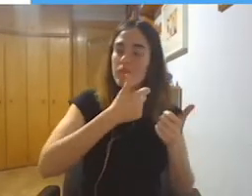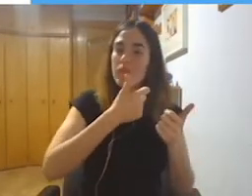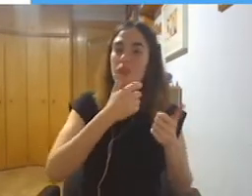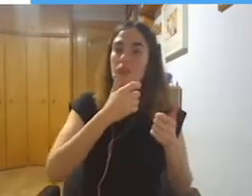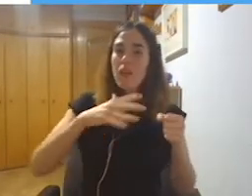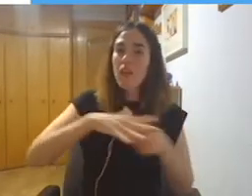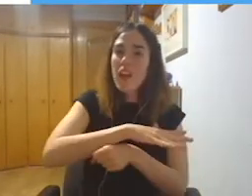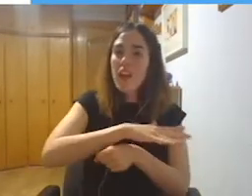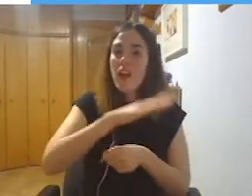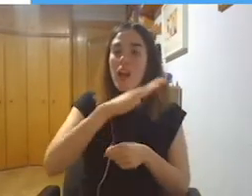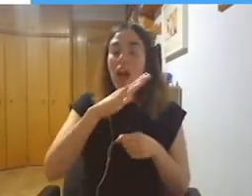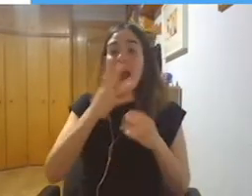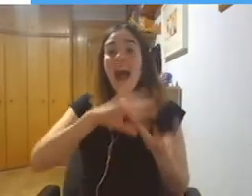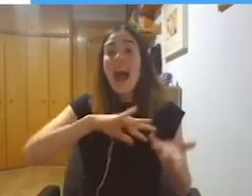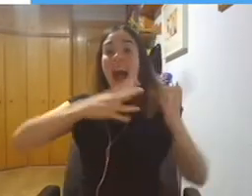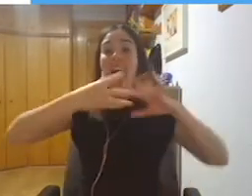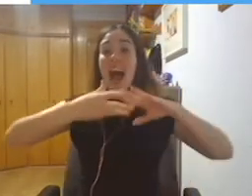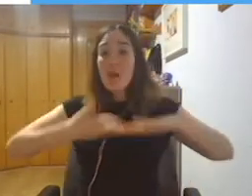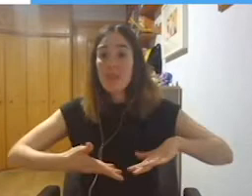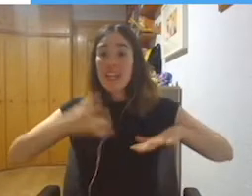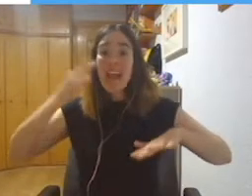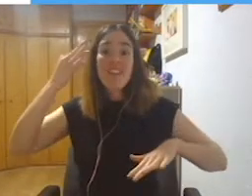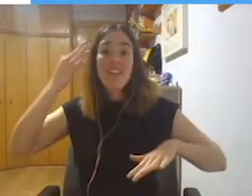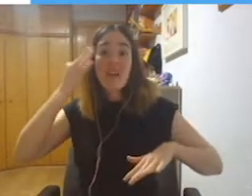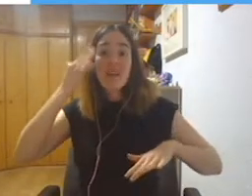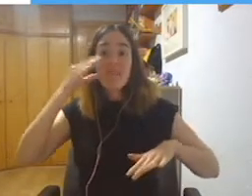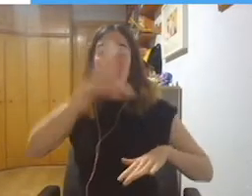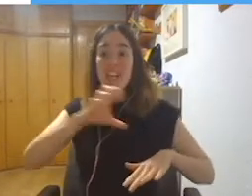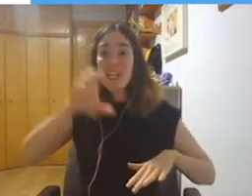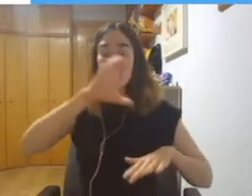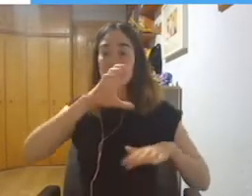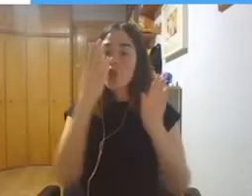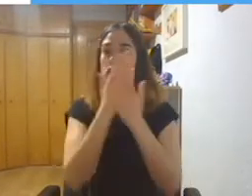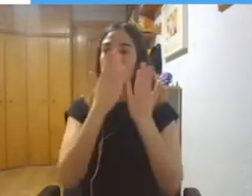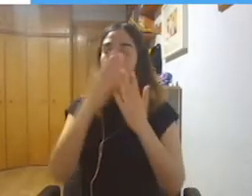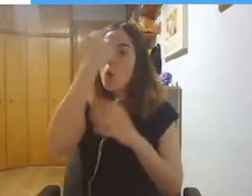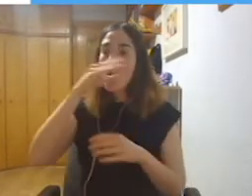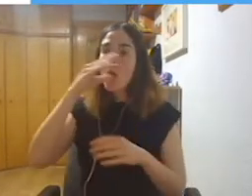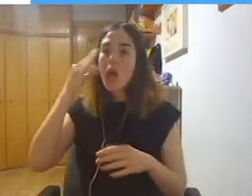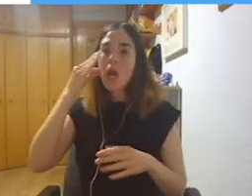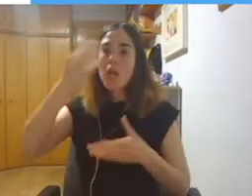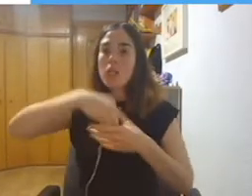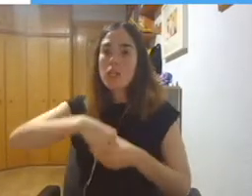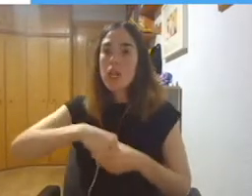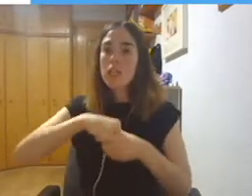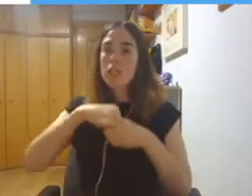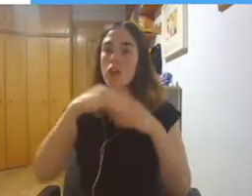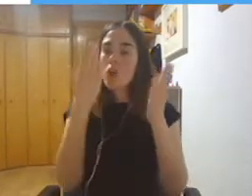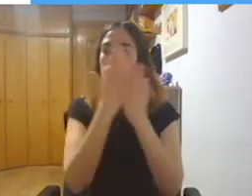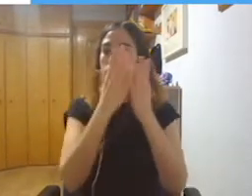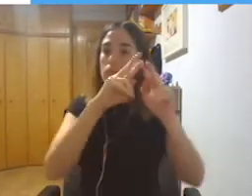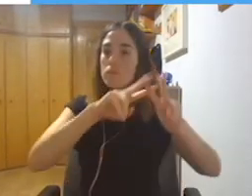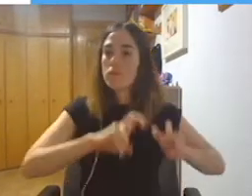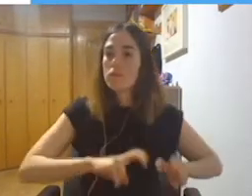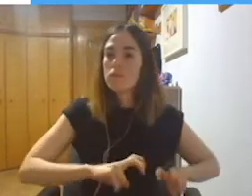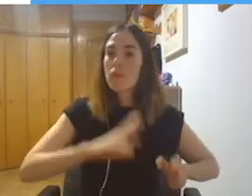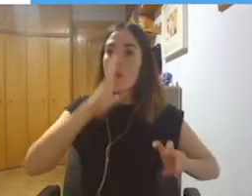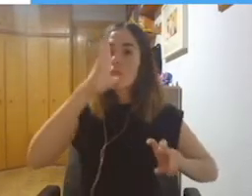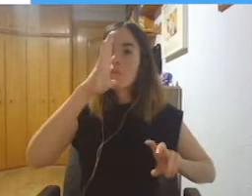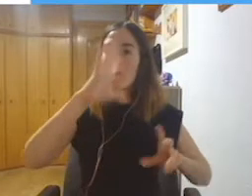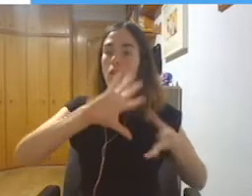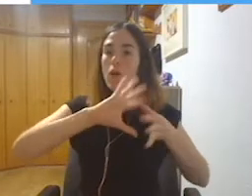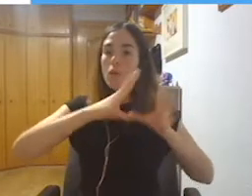aplicando el tema del feminismo y de la igualdad de género y los estudios de género a esta disciplina que es la relacionada con